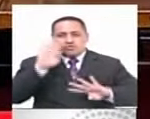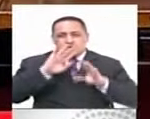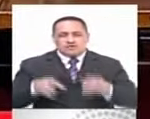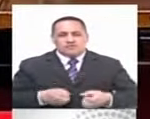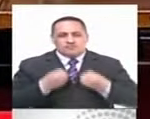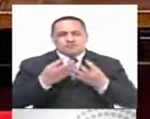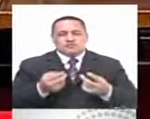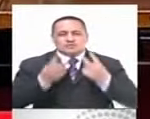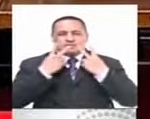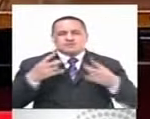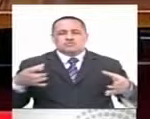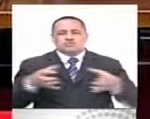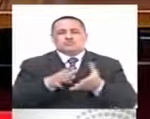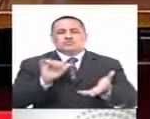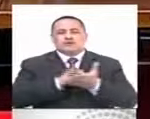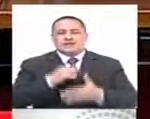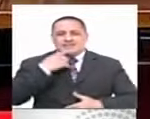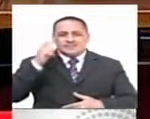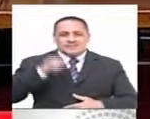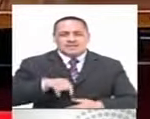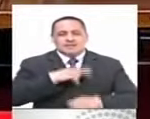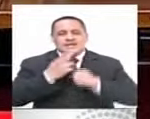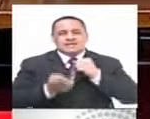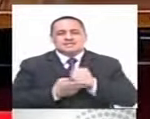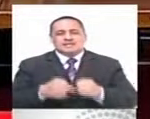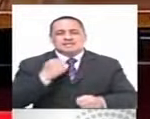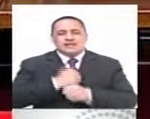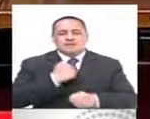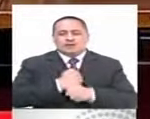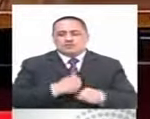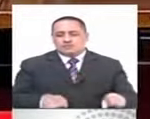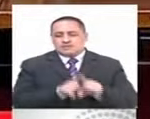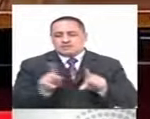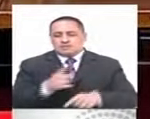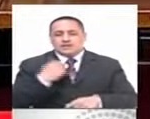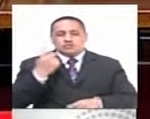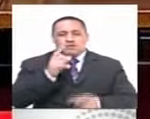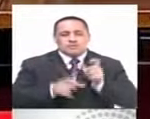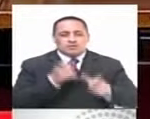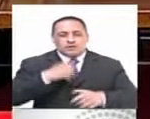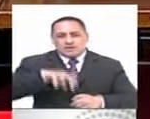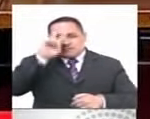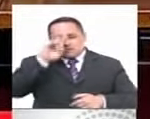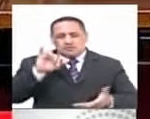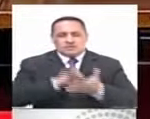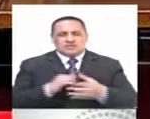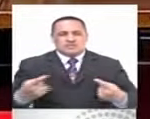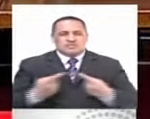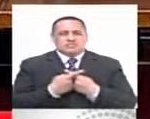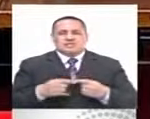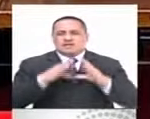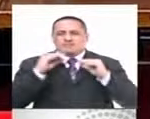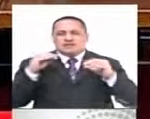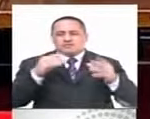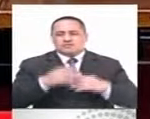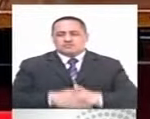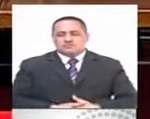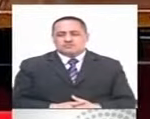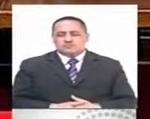declaraciones vengan de un sector que debe garantizar trabajo para todos los peruanos. Qué contradictorio suena eso.